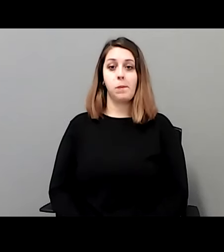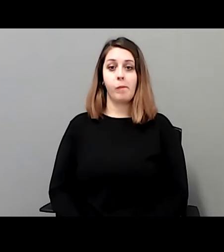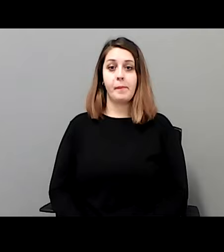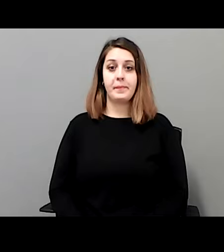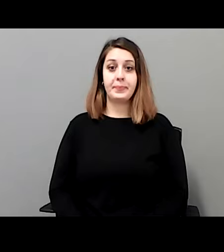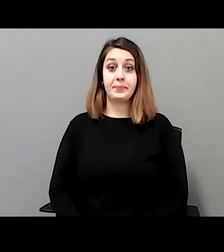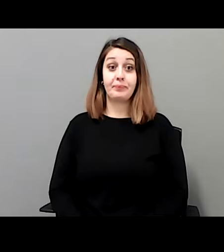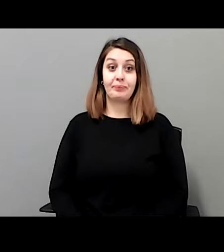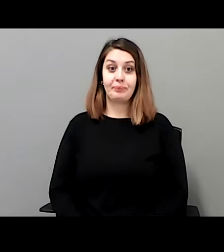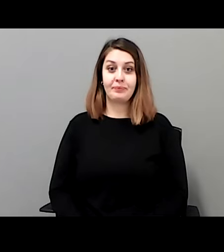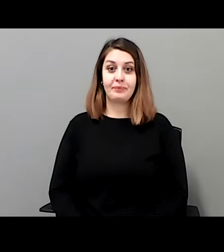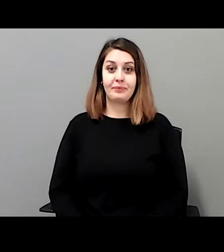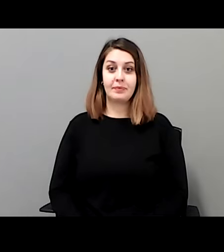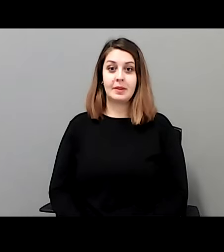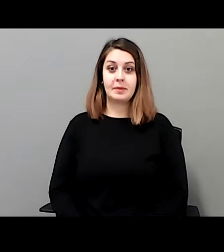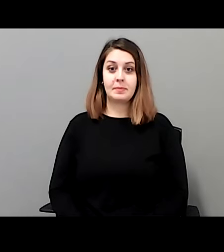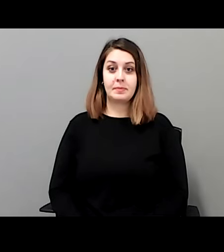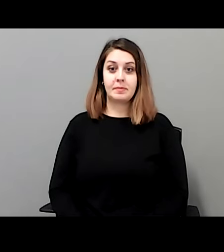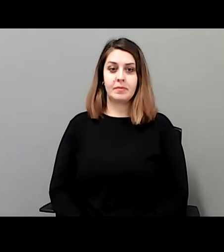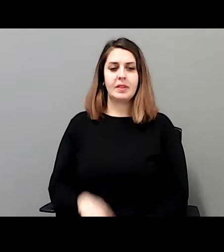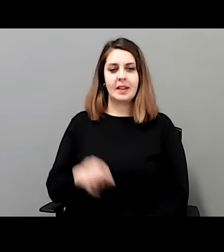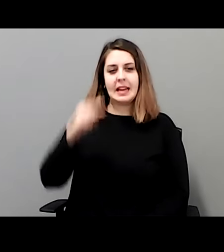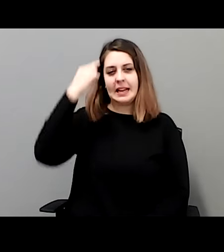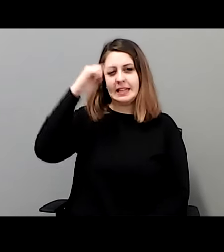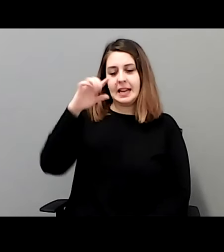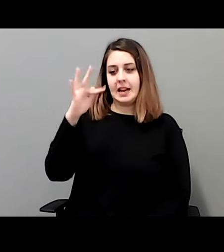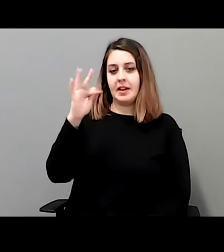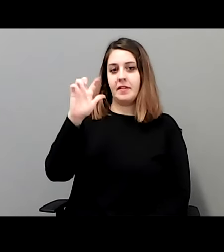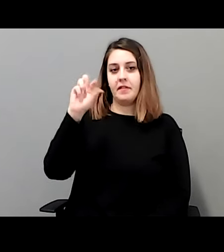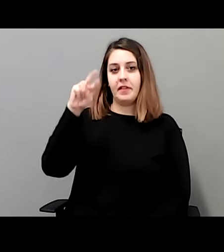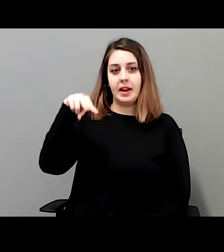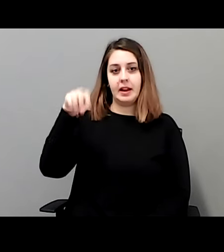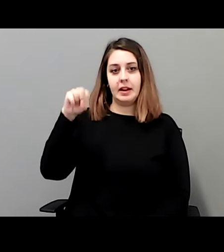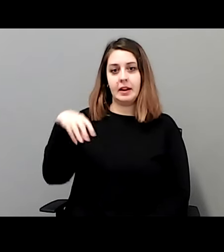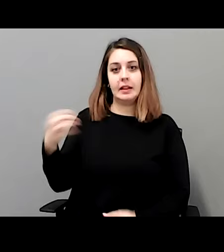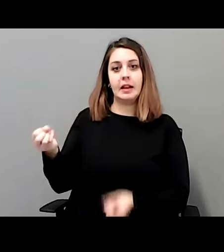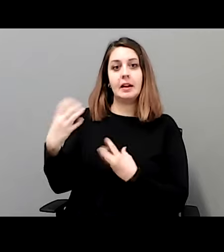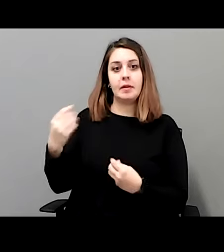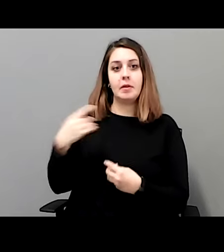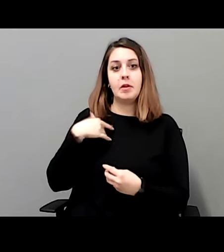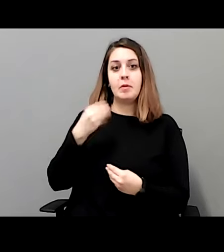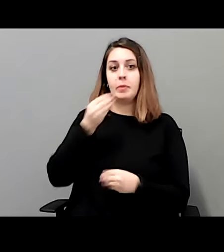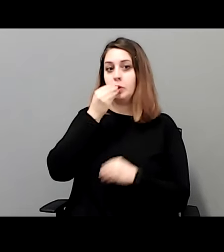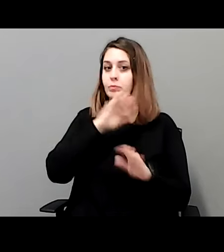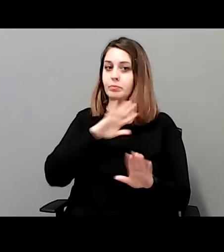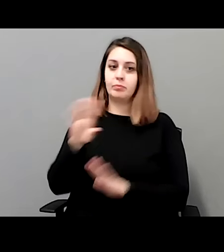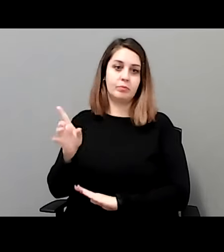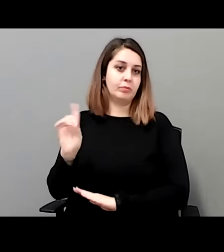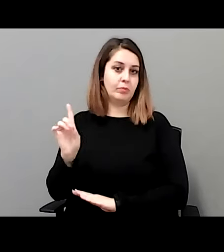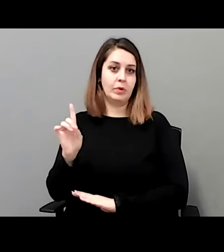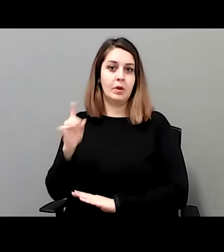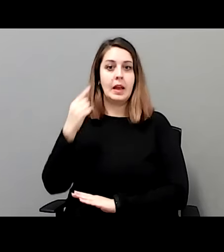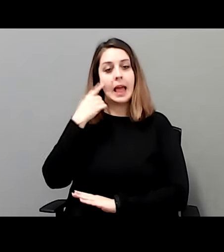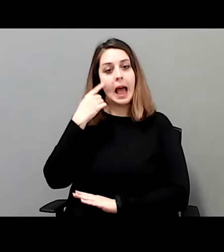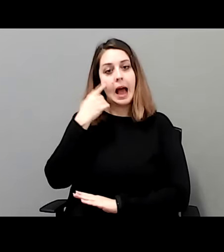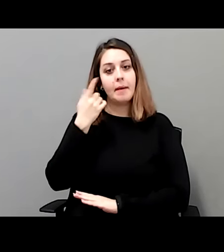No voy a... Sé bastante lo que Fernanda nos va a decir, pero no voy a incidir en su parte. Vamos a tratar de recuperar